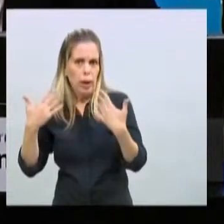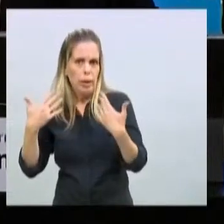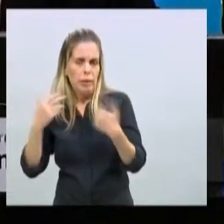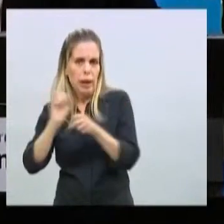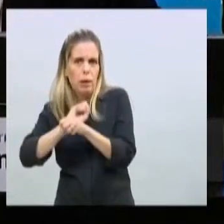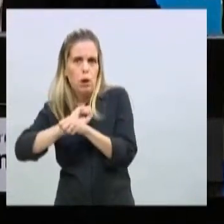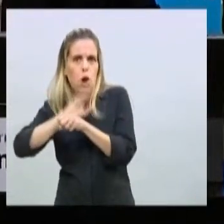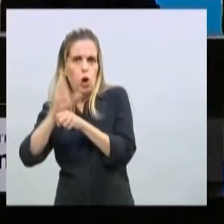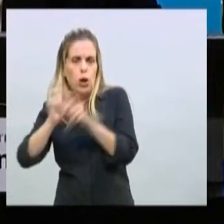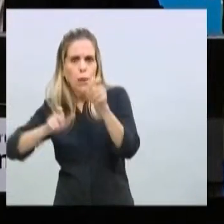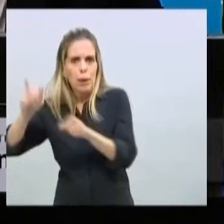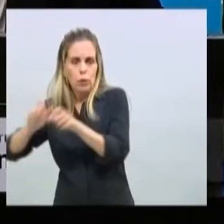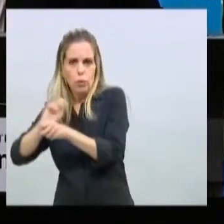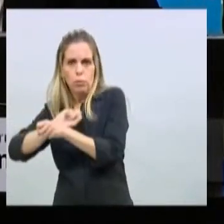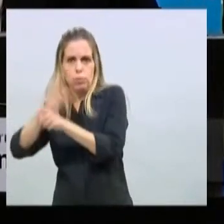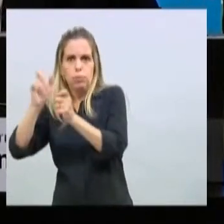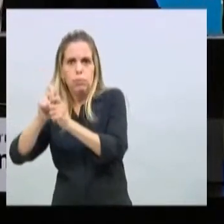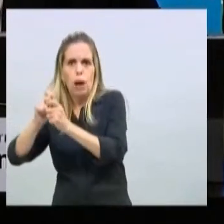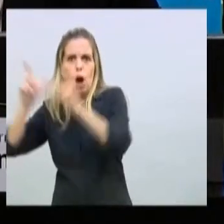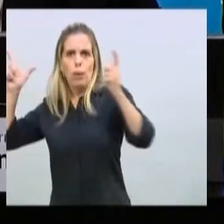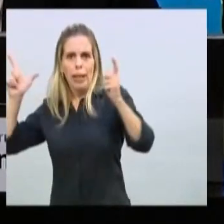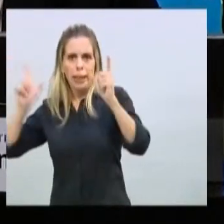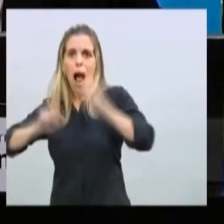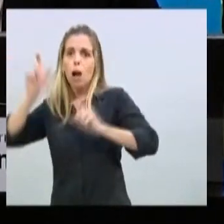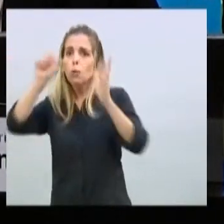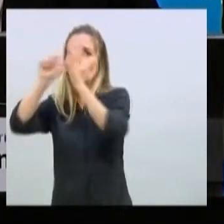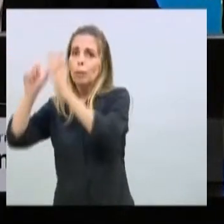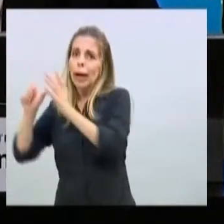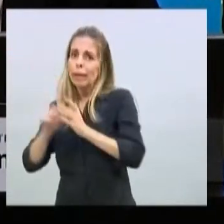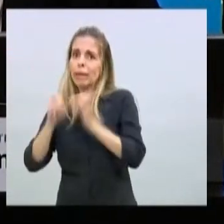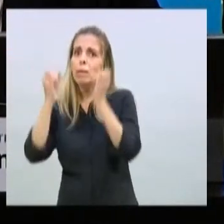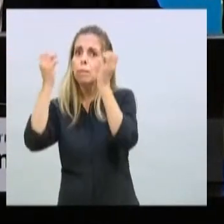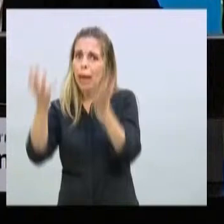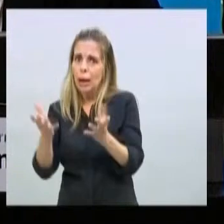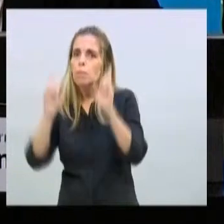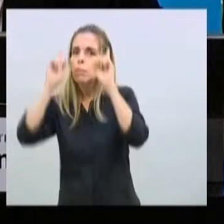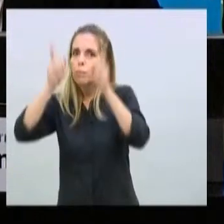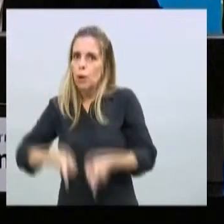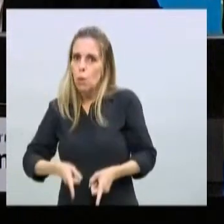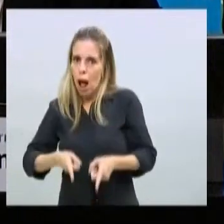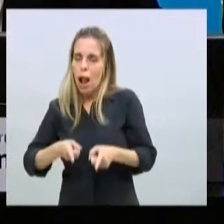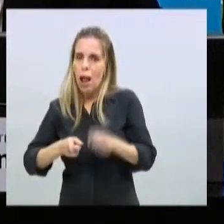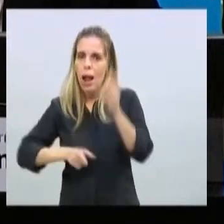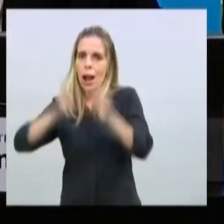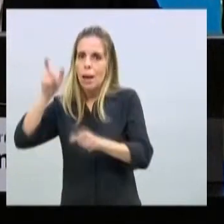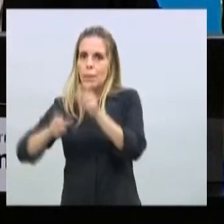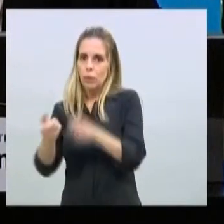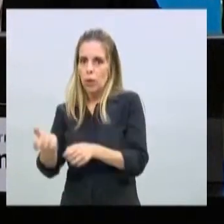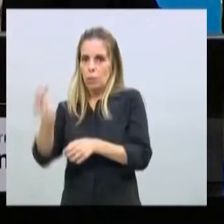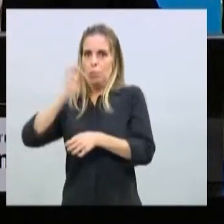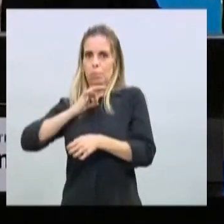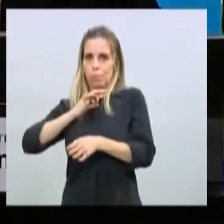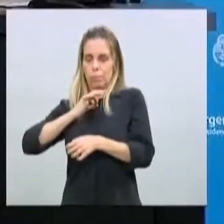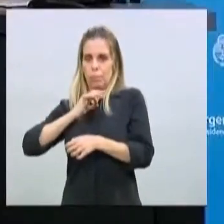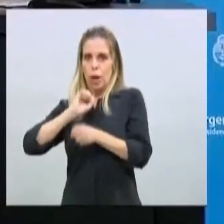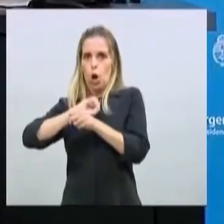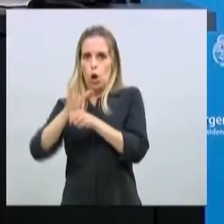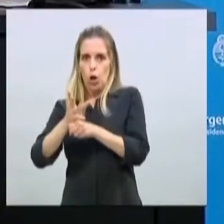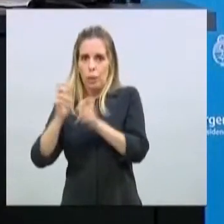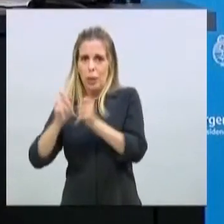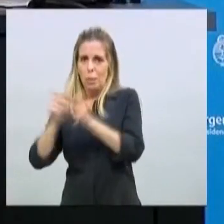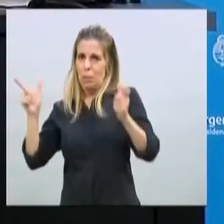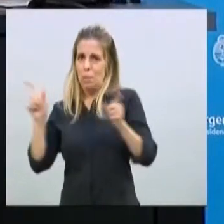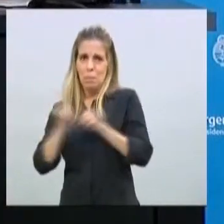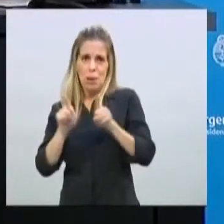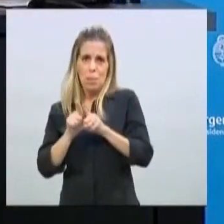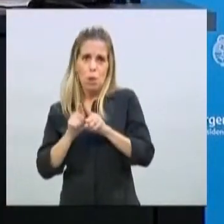Aquellos que lo han hecho bien logran que ese aumento sea más suave, pero aumentan y ese riesgo lo tenemos. Como siempre dicen los epidemiólogos, es